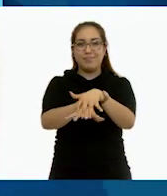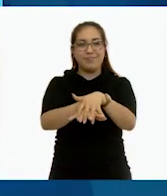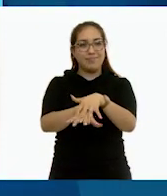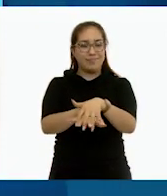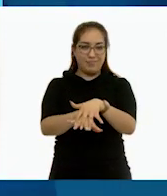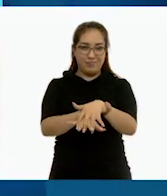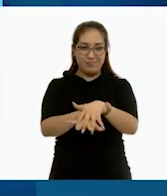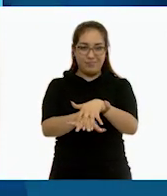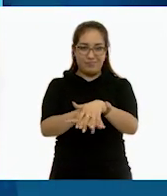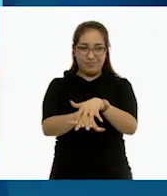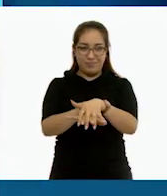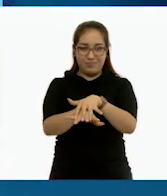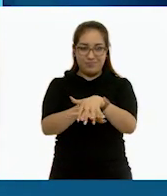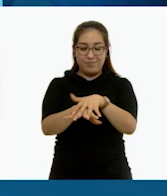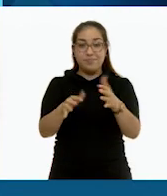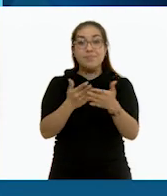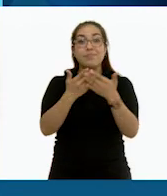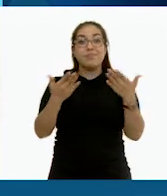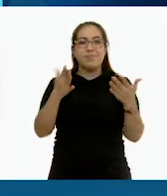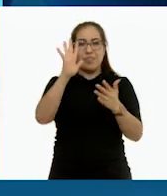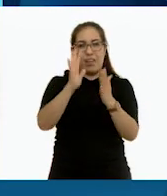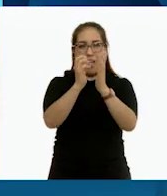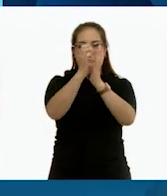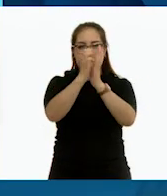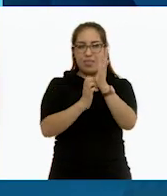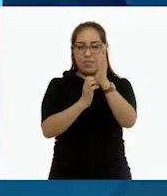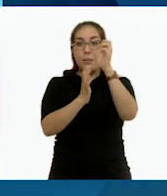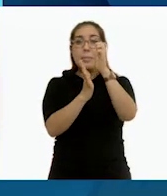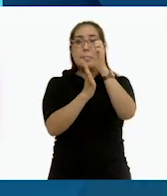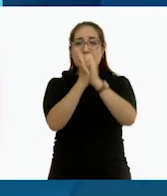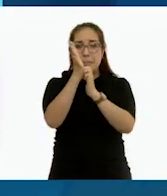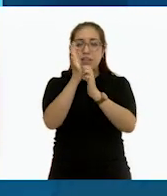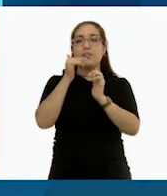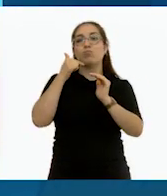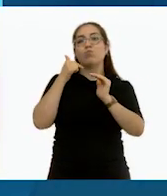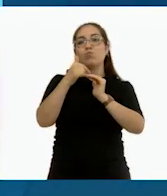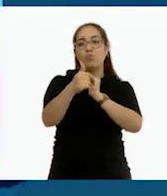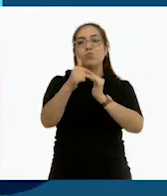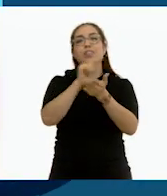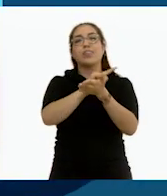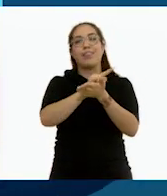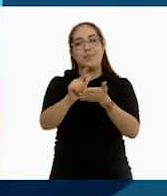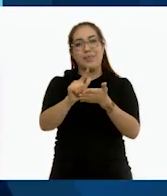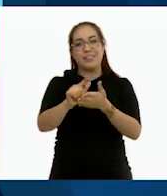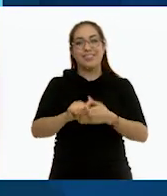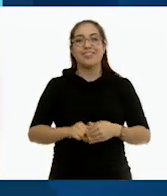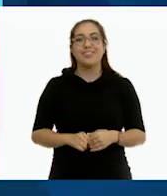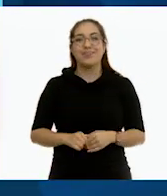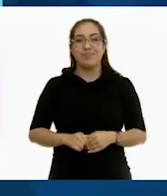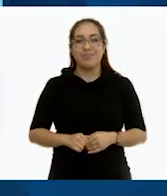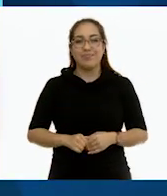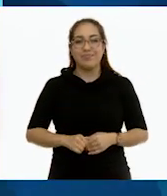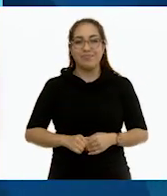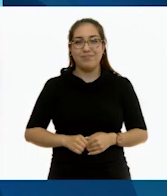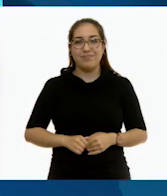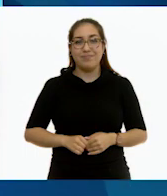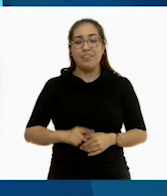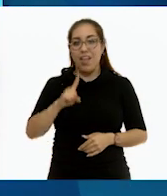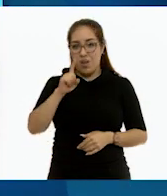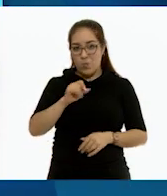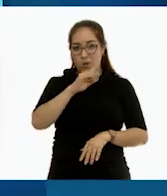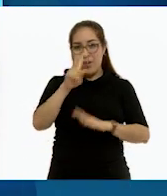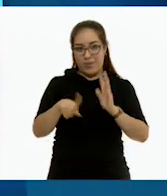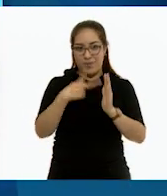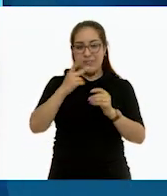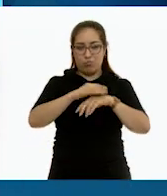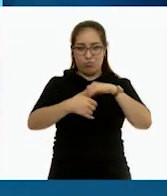dedos. Ahora haz como que rasguñas la palma de tus manos para lavar tus uñas. Enjuaga tus manos con